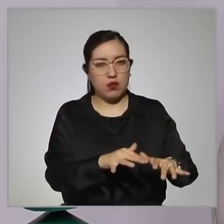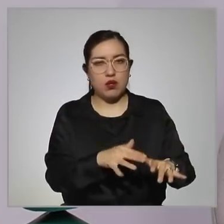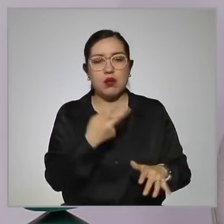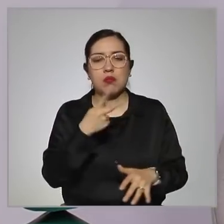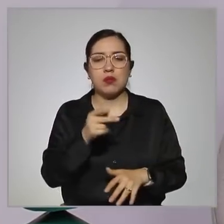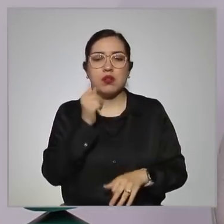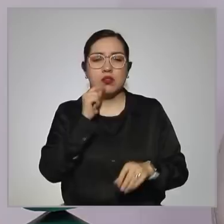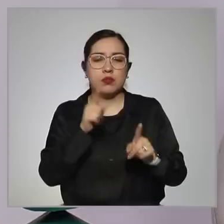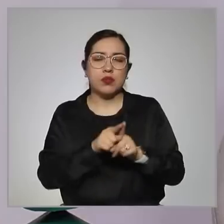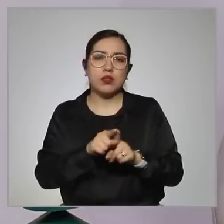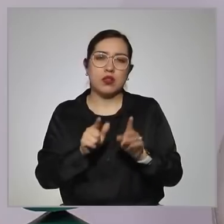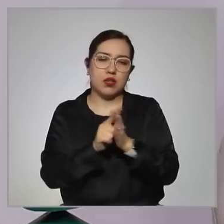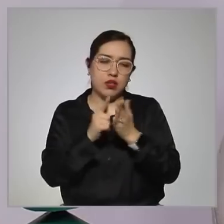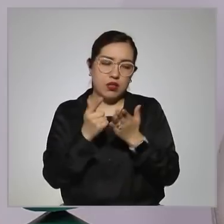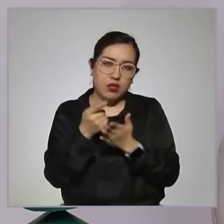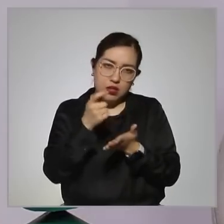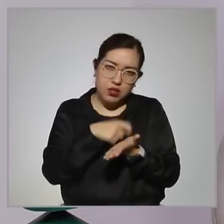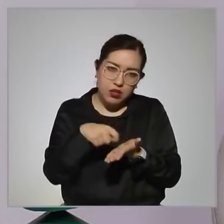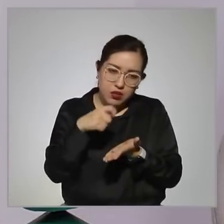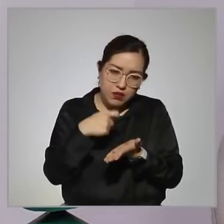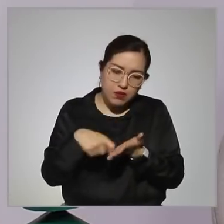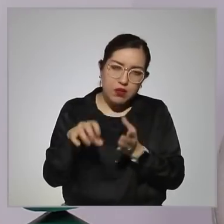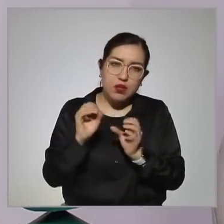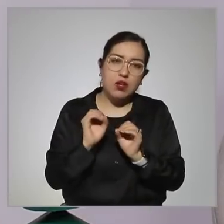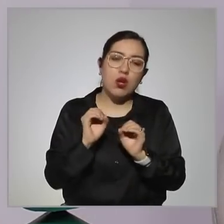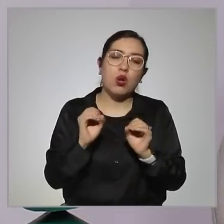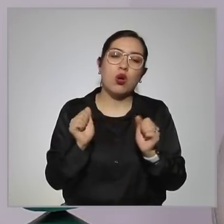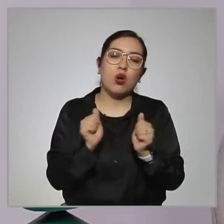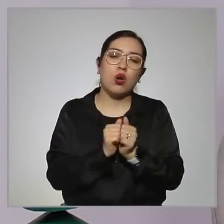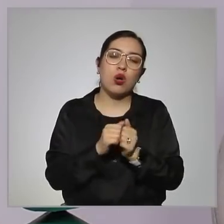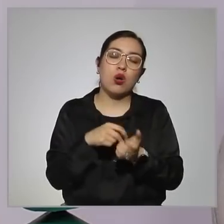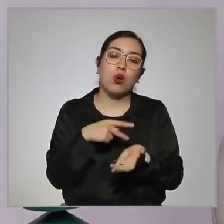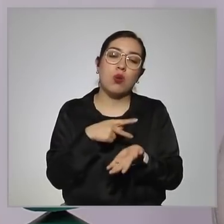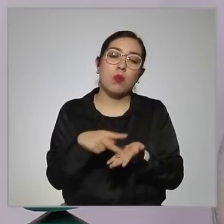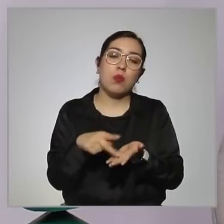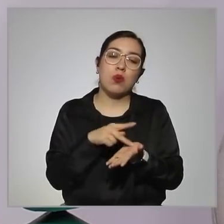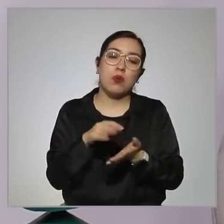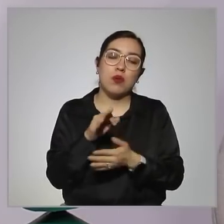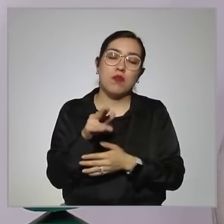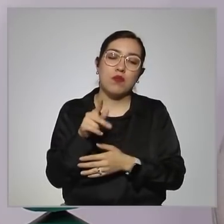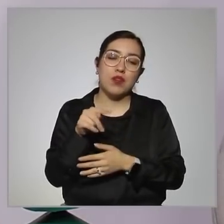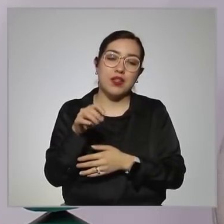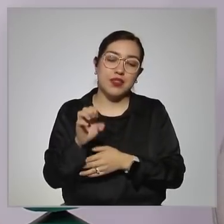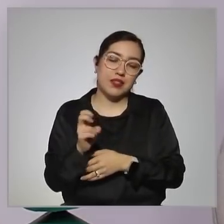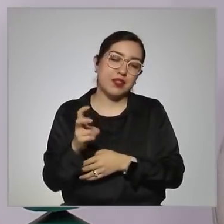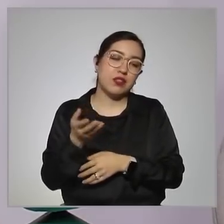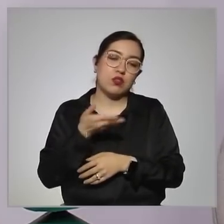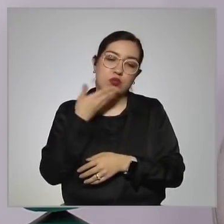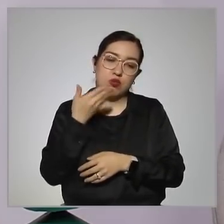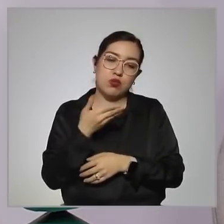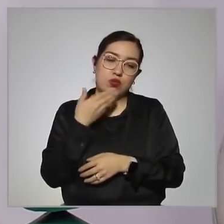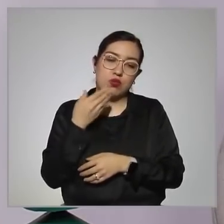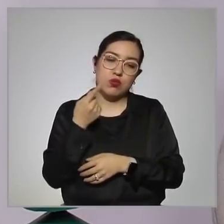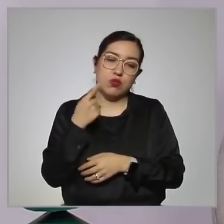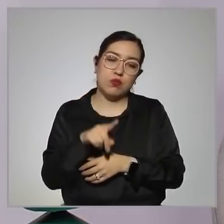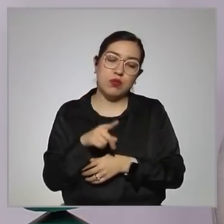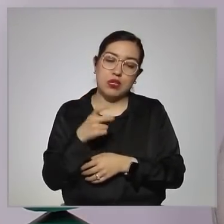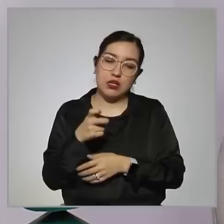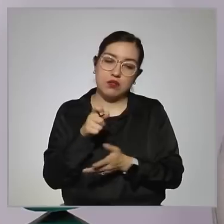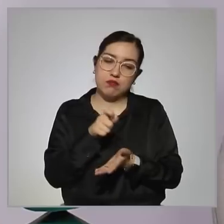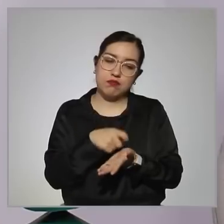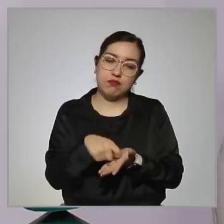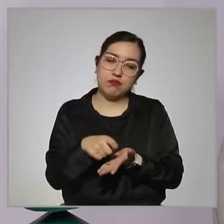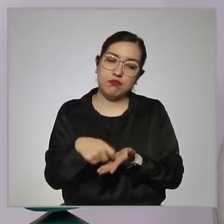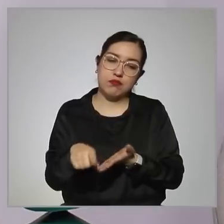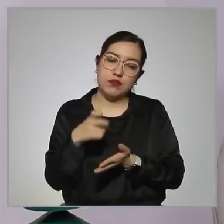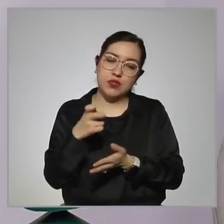una libreta y estar escribiendo, y de preferencia con pluma fuente, que es el ritual de irla a cargar y esto y lo otro,